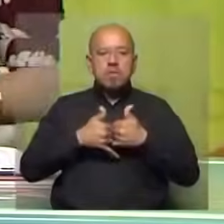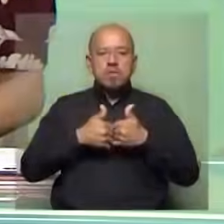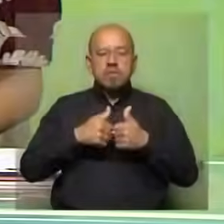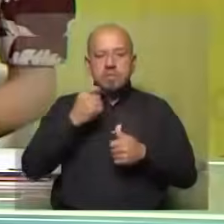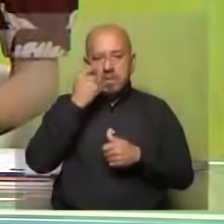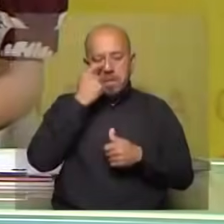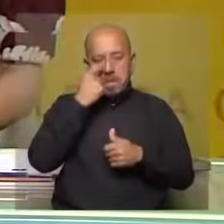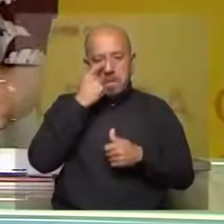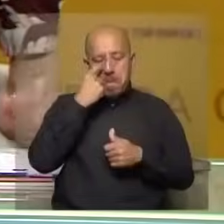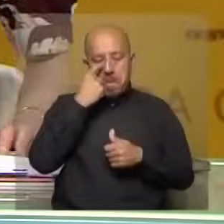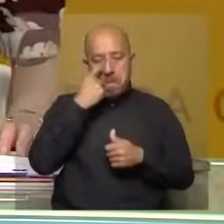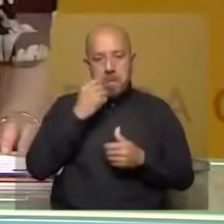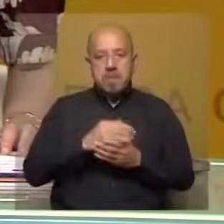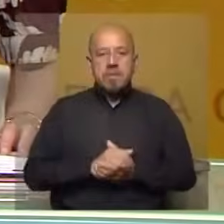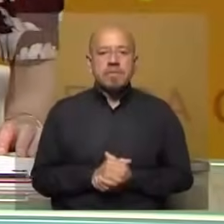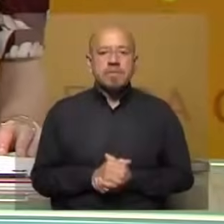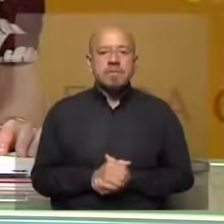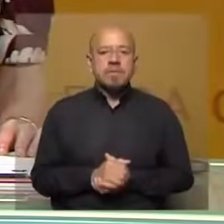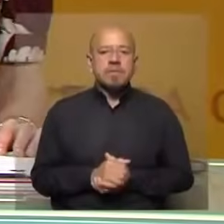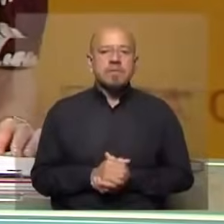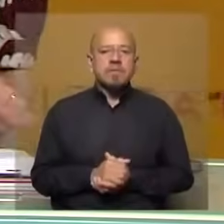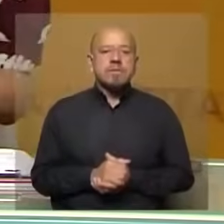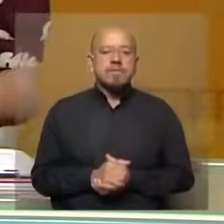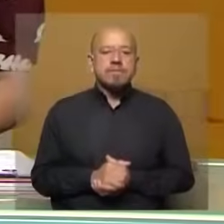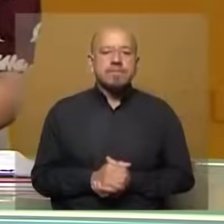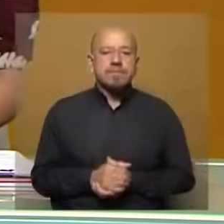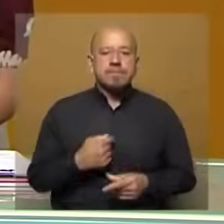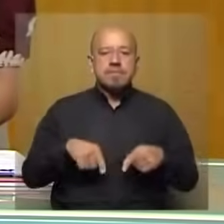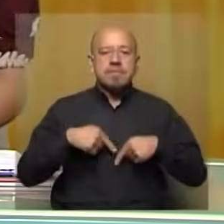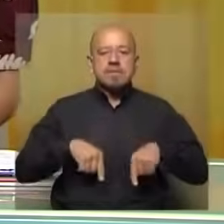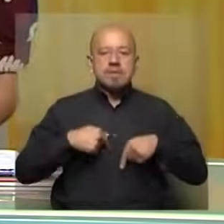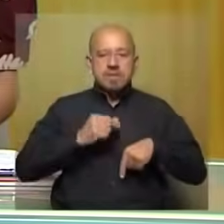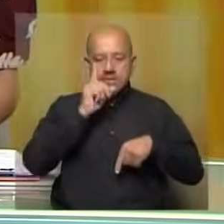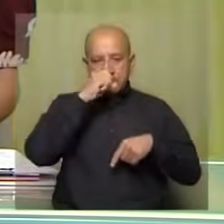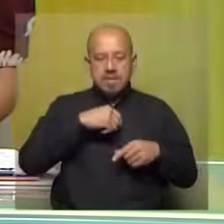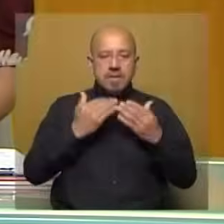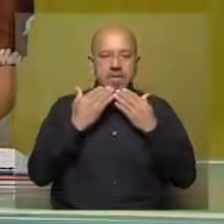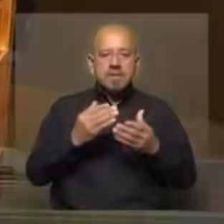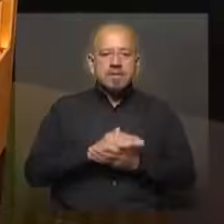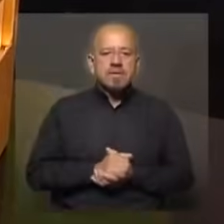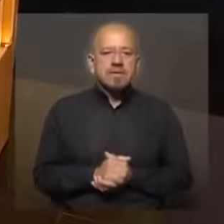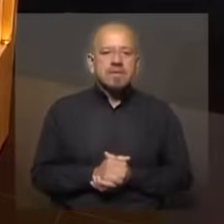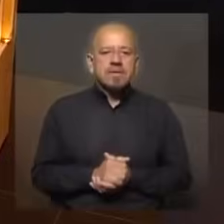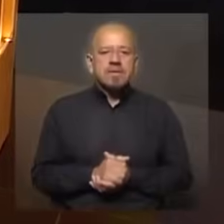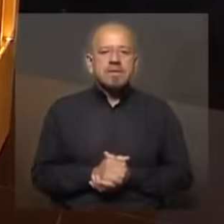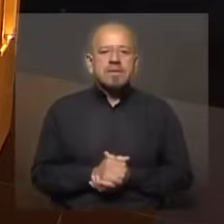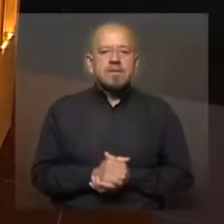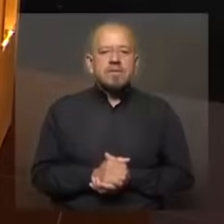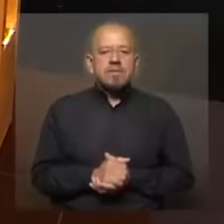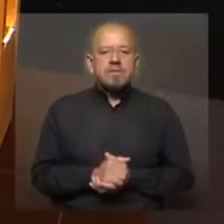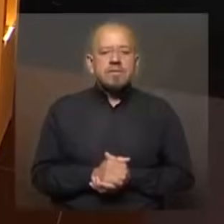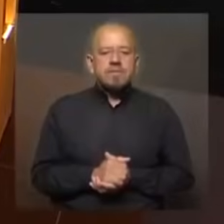092-374-089 para sus mensajes. Muy bien. Carolina Cose, intendenta de Montevideo, buenas noches, gracias por estar aquí. Buenas noches, ¿cómo están? Muy bien.